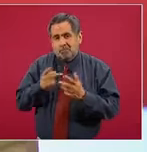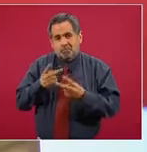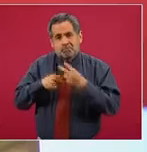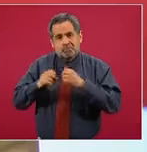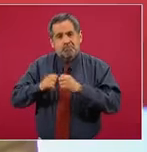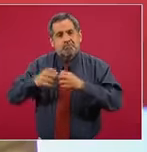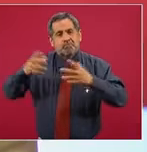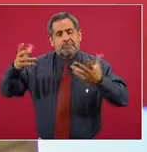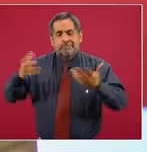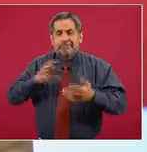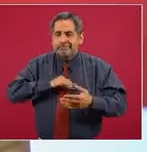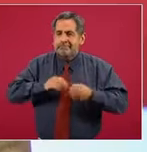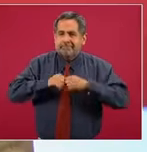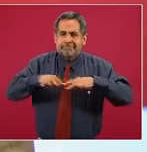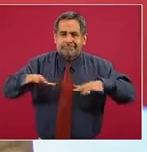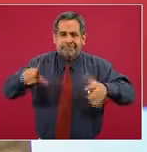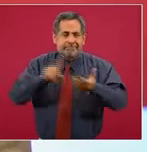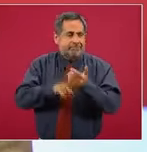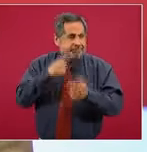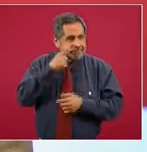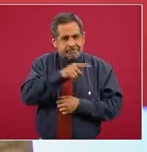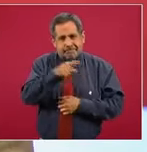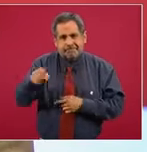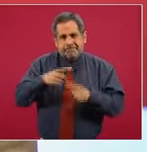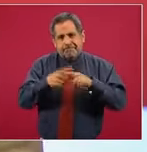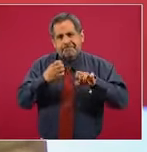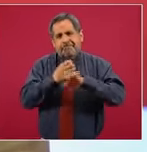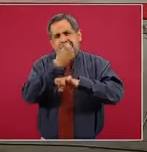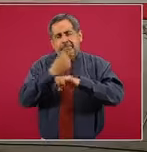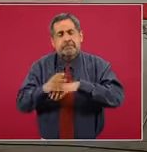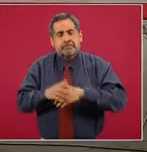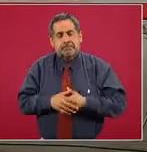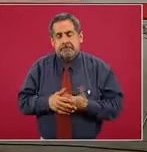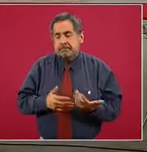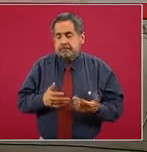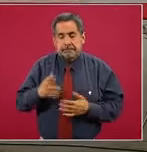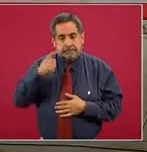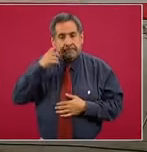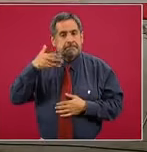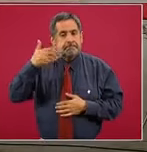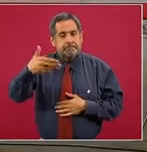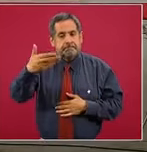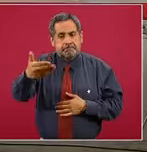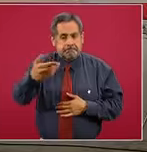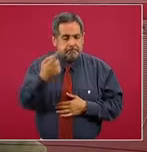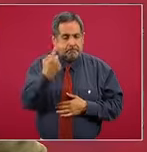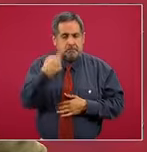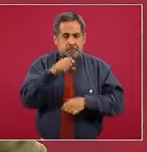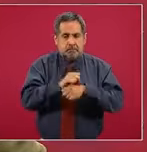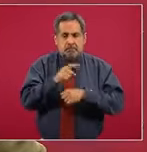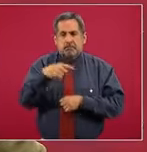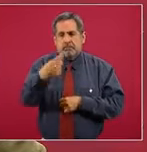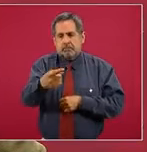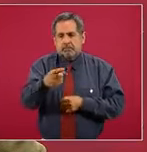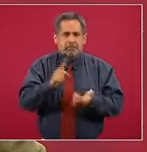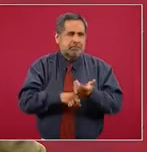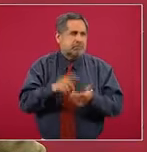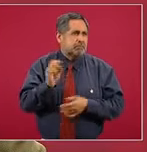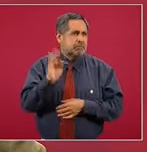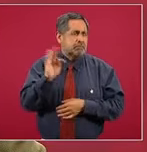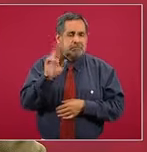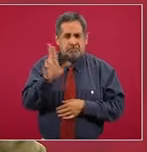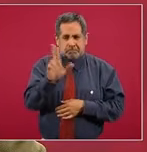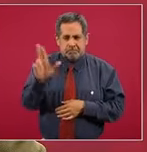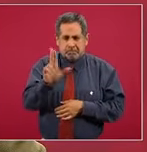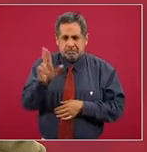refleja una transmisión activa en estos estados, y ya veremos ahora sí al cierre de la semana y seguramente el martes que viene